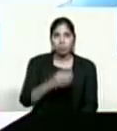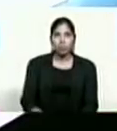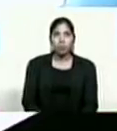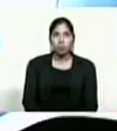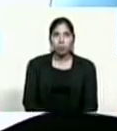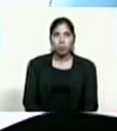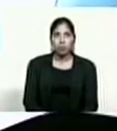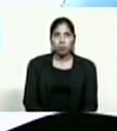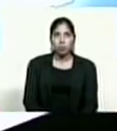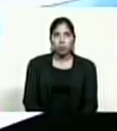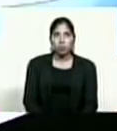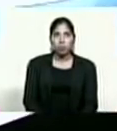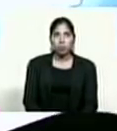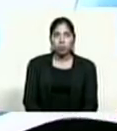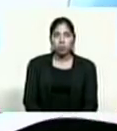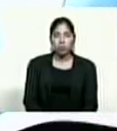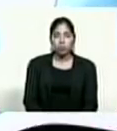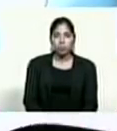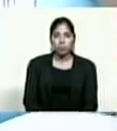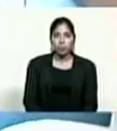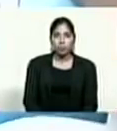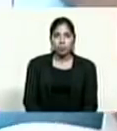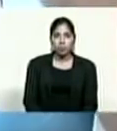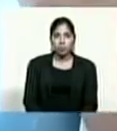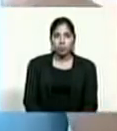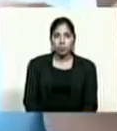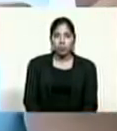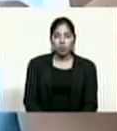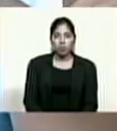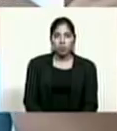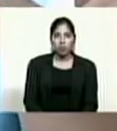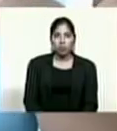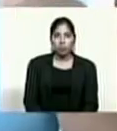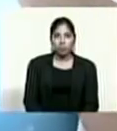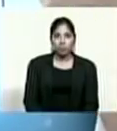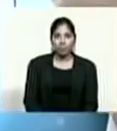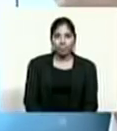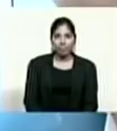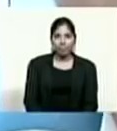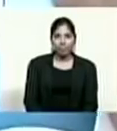Esto es tan mentira que hasta Marco Rubio, que es un psicópata, lo borró.